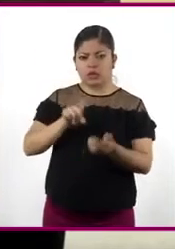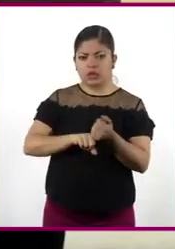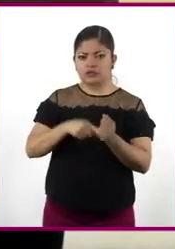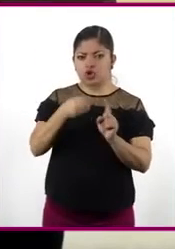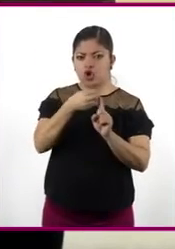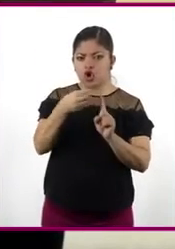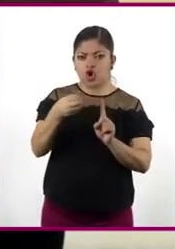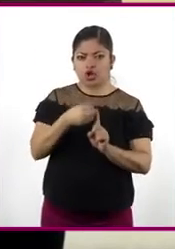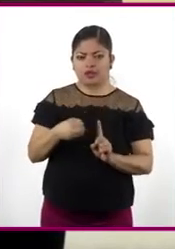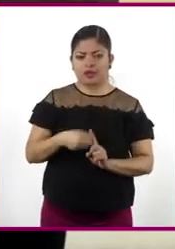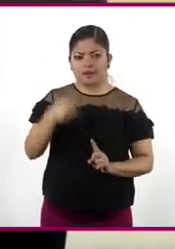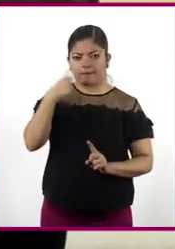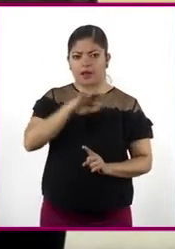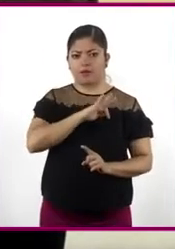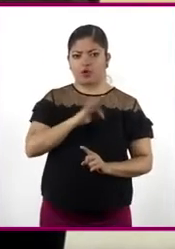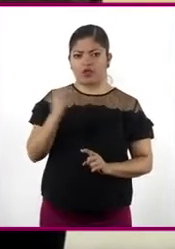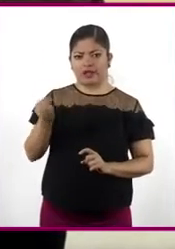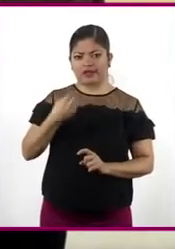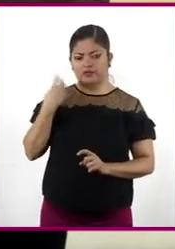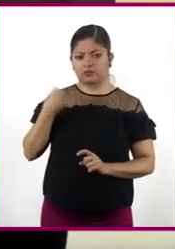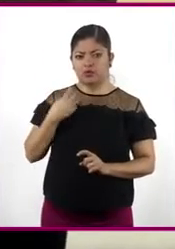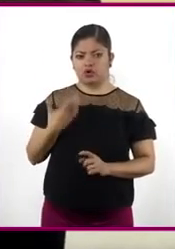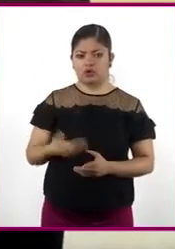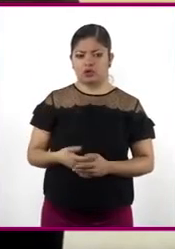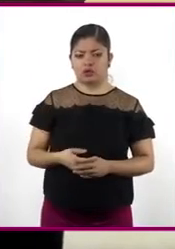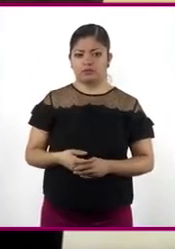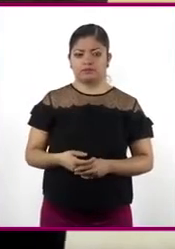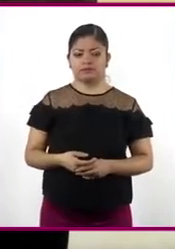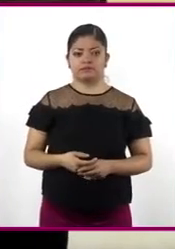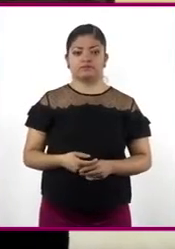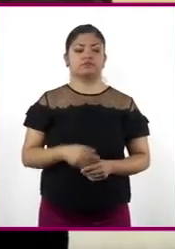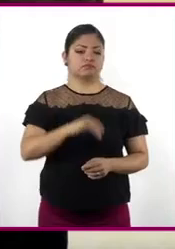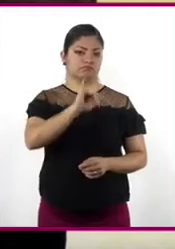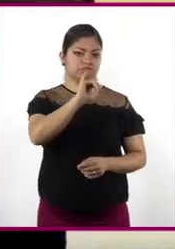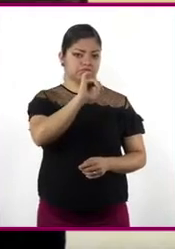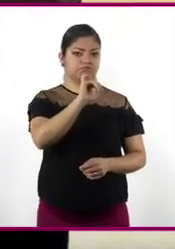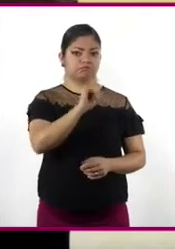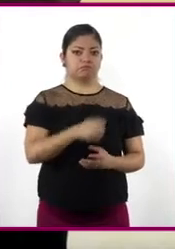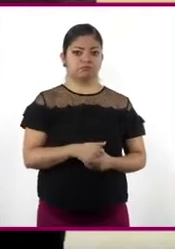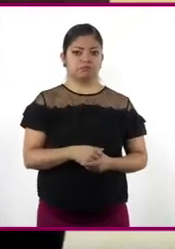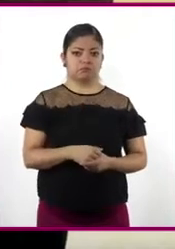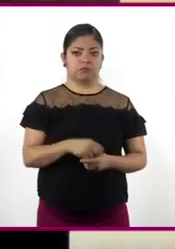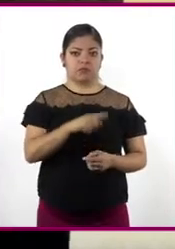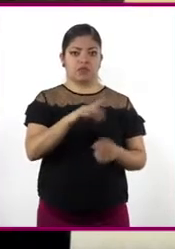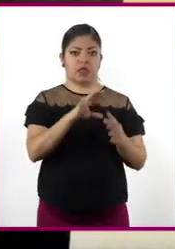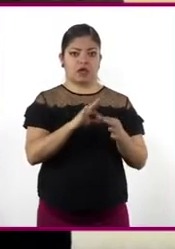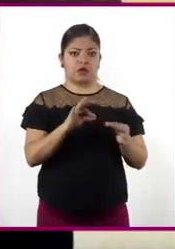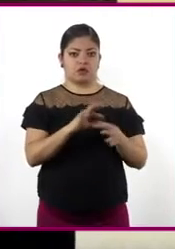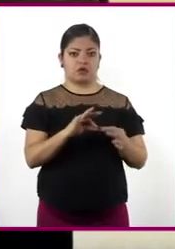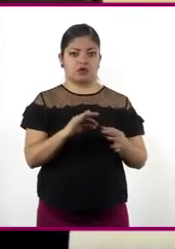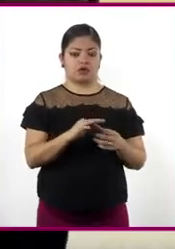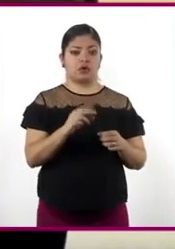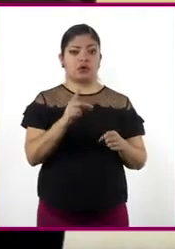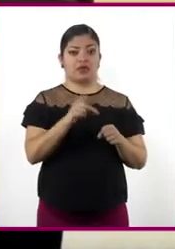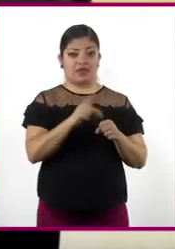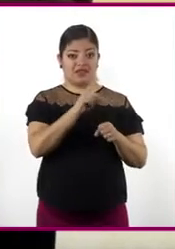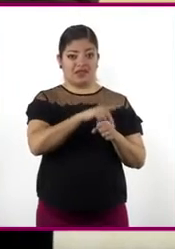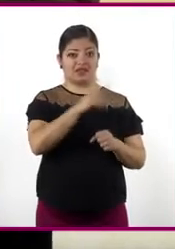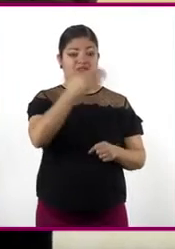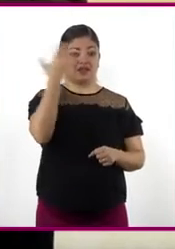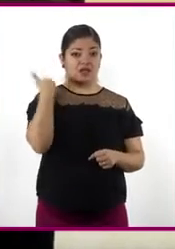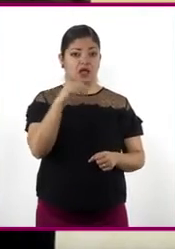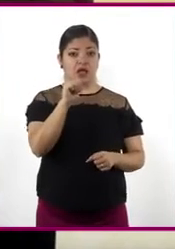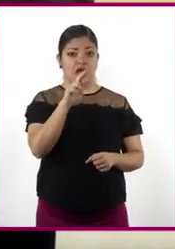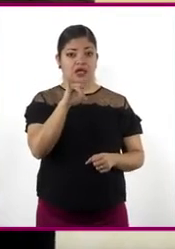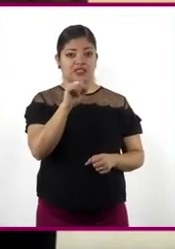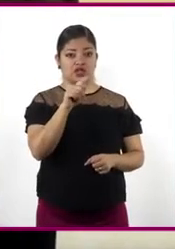organizar las ideas para una exposición oral? Elemental, mi querido narrador. Desde Aristóteles los